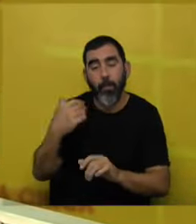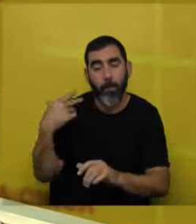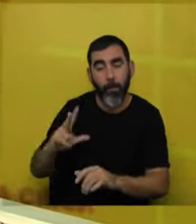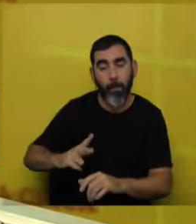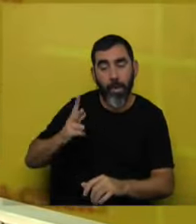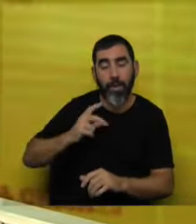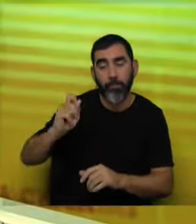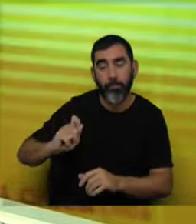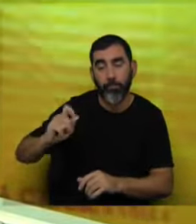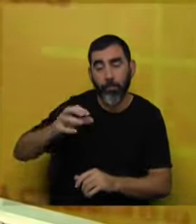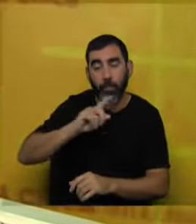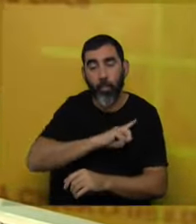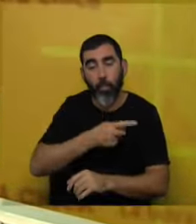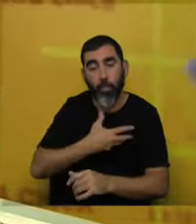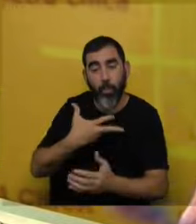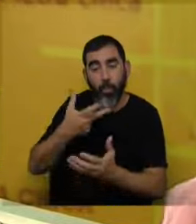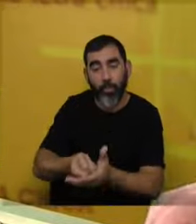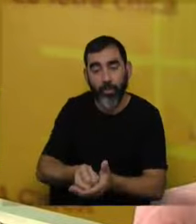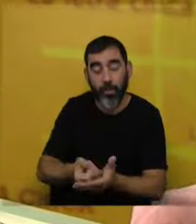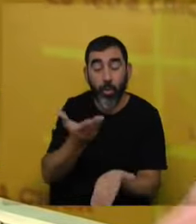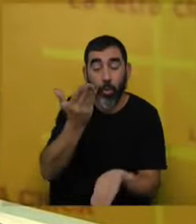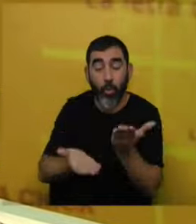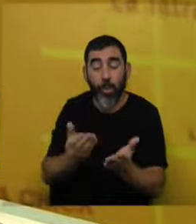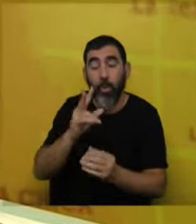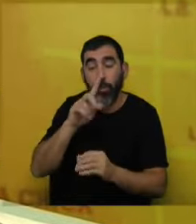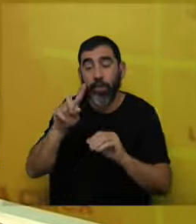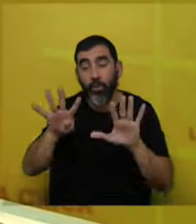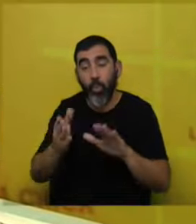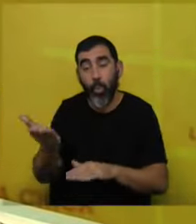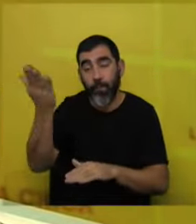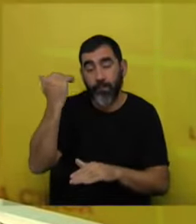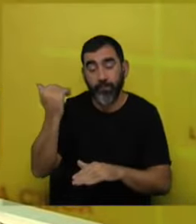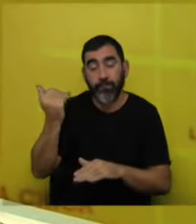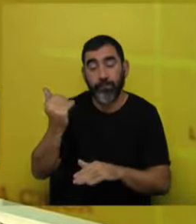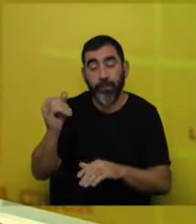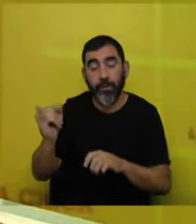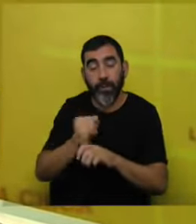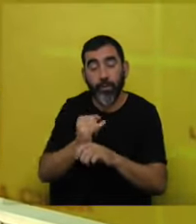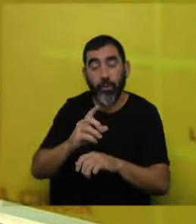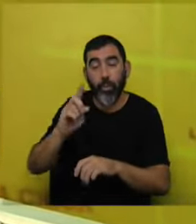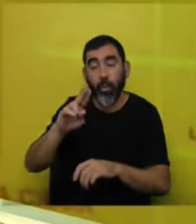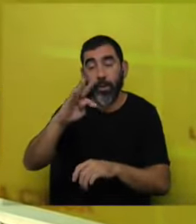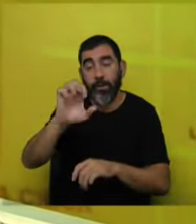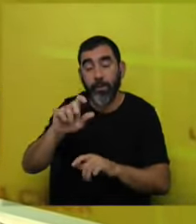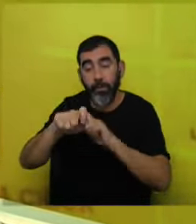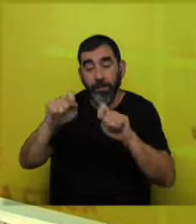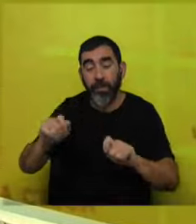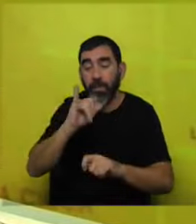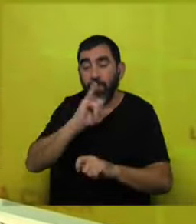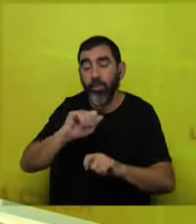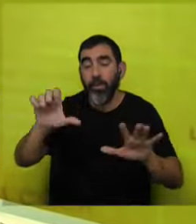tuvo un aumento Real del poder adquisitivo si se compara con el año 2019 desde el Instituto cuesta Duarte se denuncia que